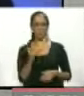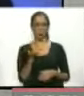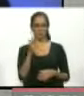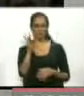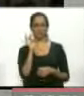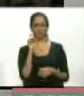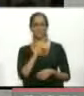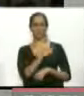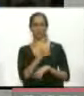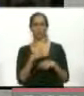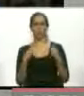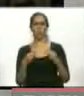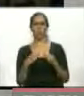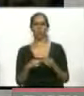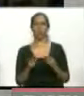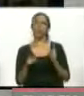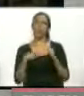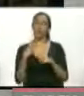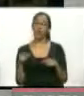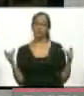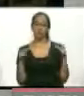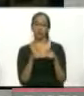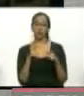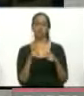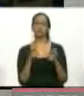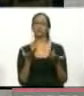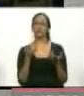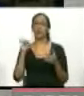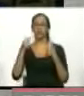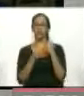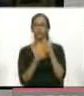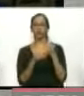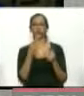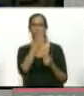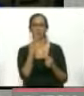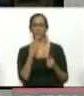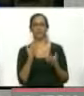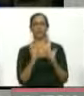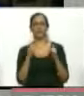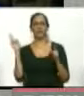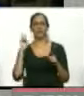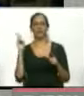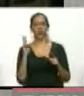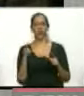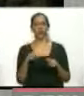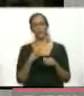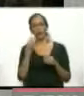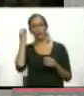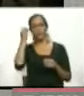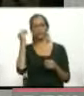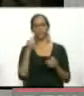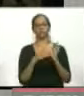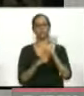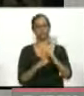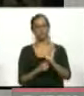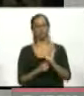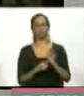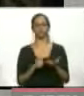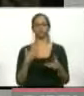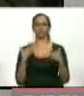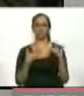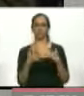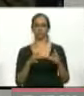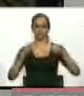públicos posterior a la sesión why do reiteró su compromiso por liberar a venezuela por consejero que lo ha demostrado mediante acciones